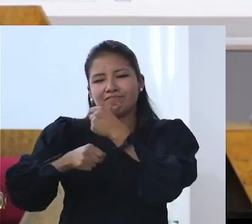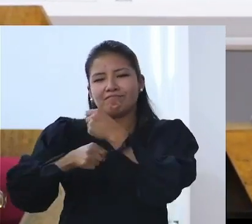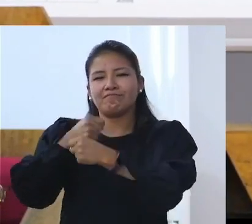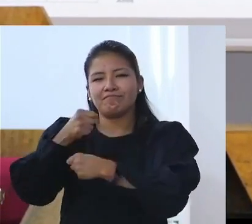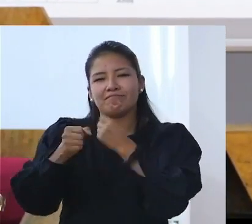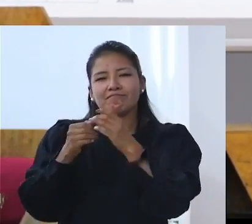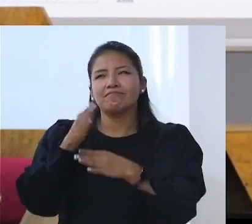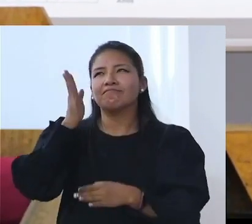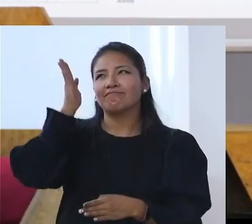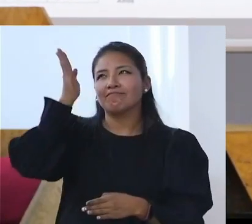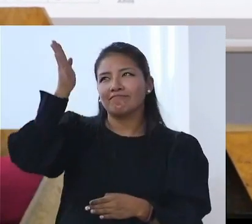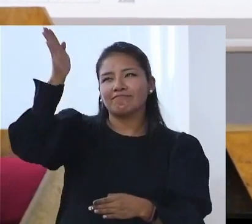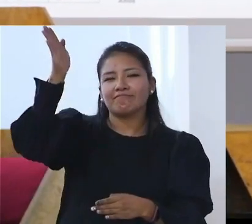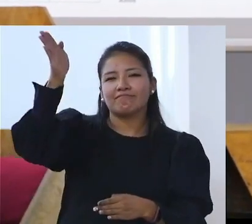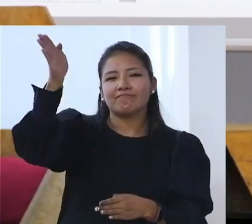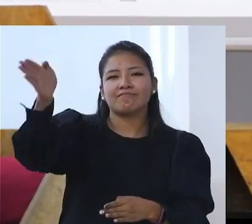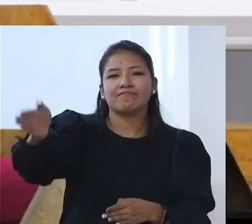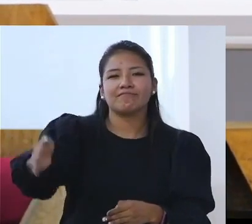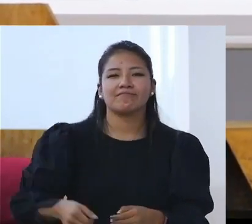vas a sufrir